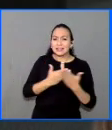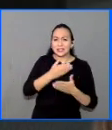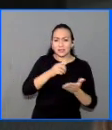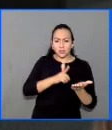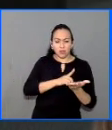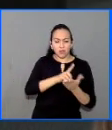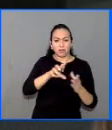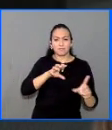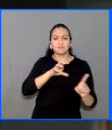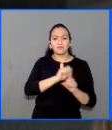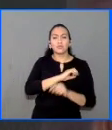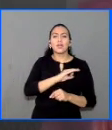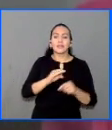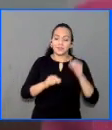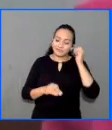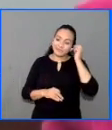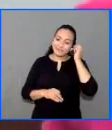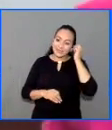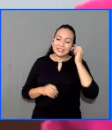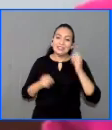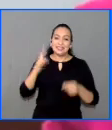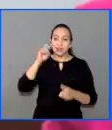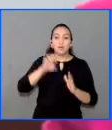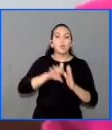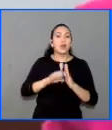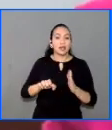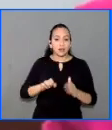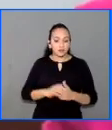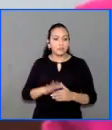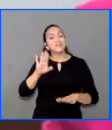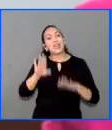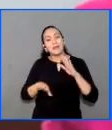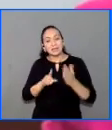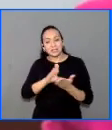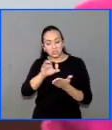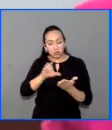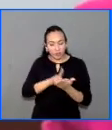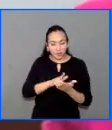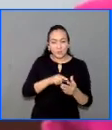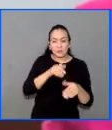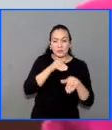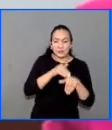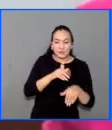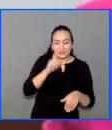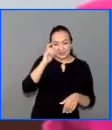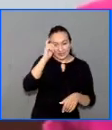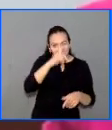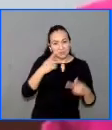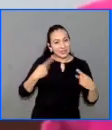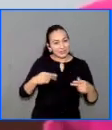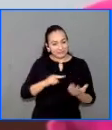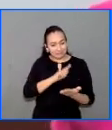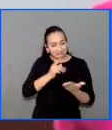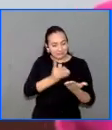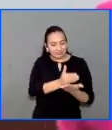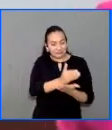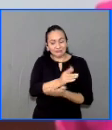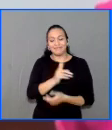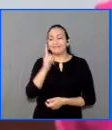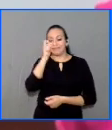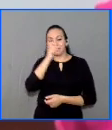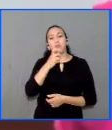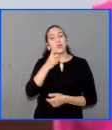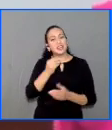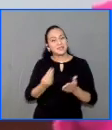muestra un deterioro en la aplicación de principios constitucionales, por lo que señalaron es necesario desarrollar mecanismos eficientes